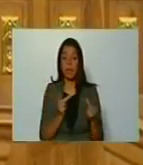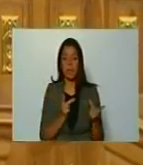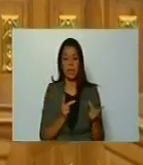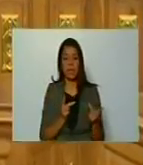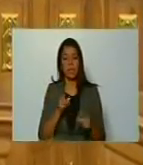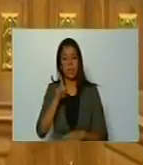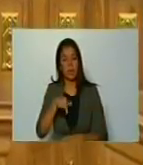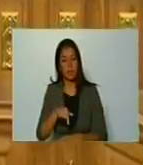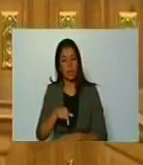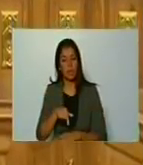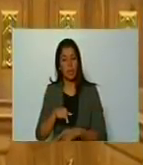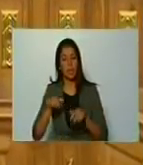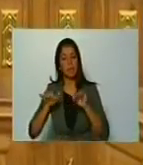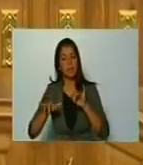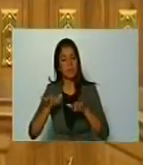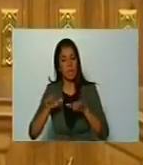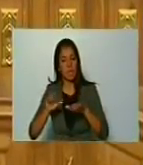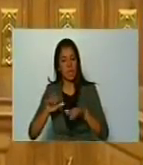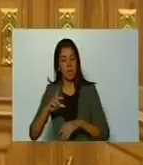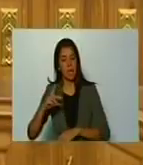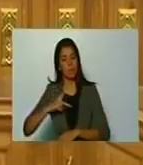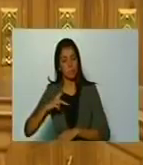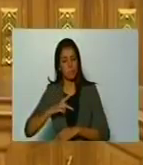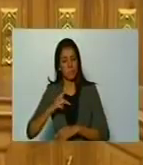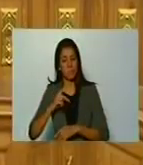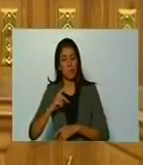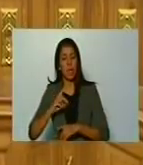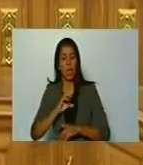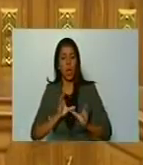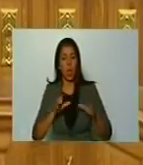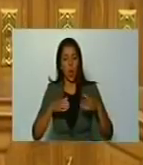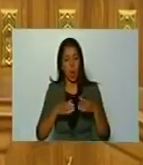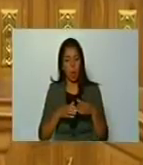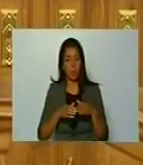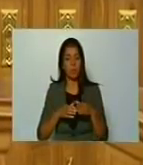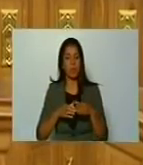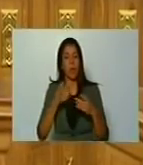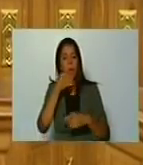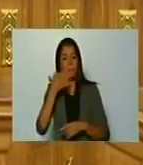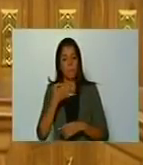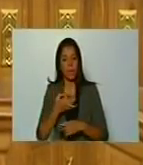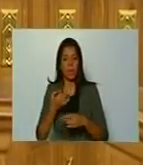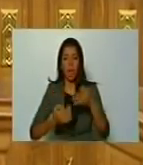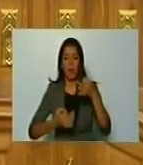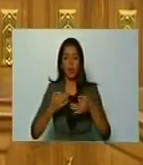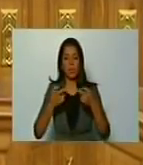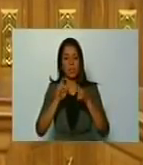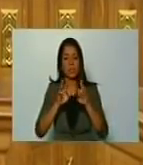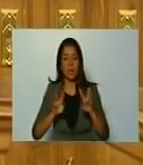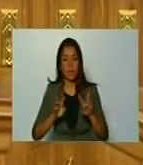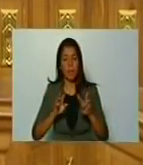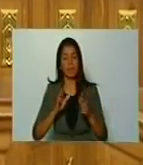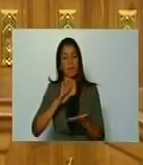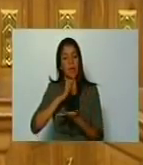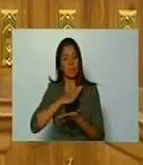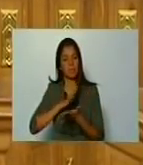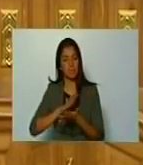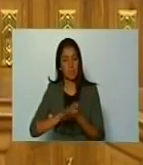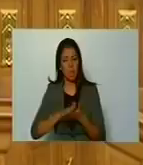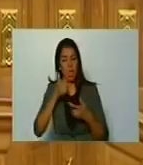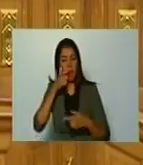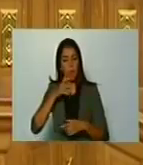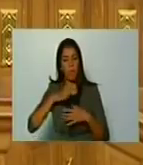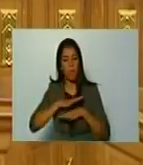al secretario ejecutivo de la Comisión de la Verdad, la Justicia, la Paz y la Tranquilidad Pública, el doctor